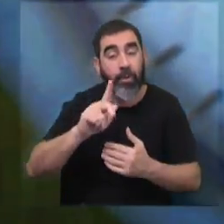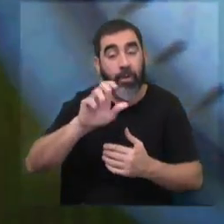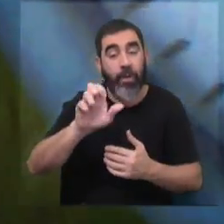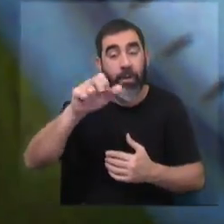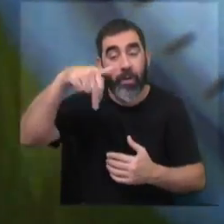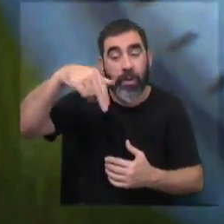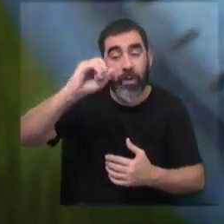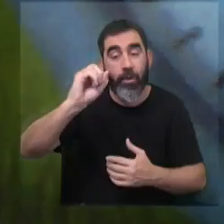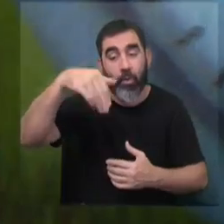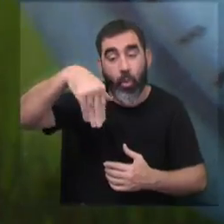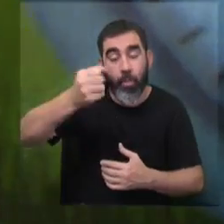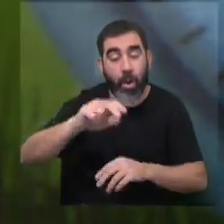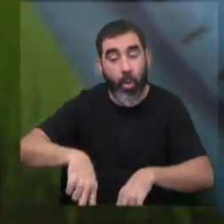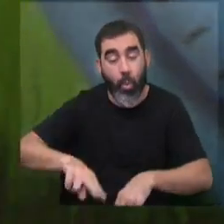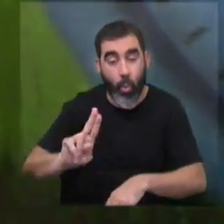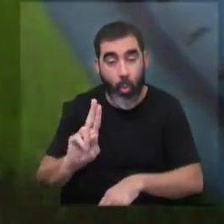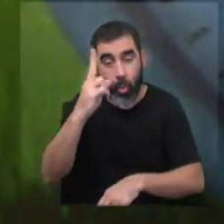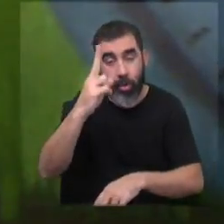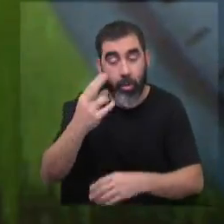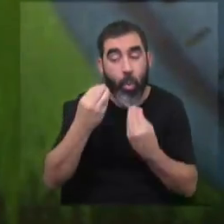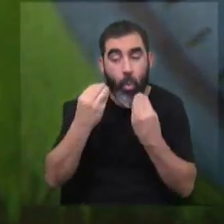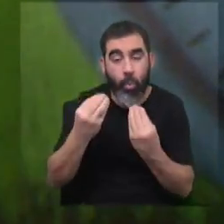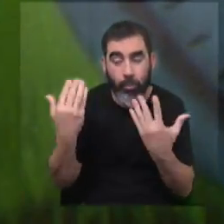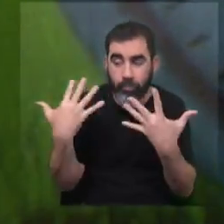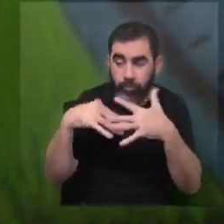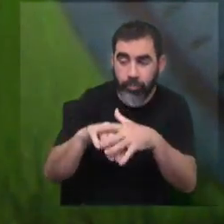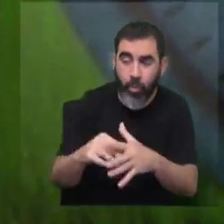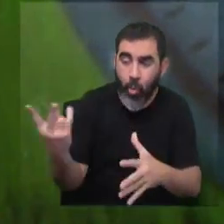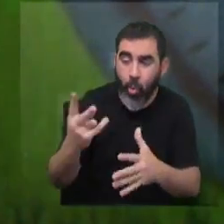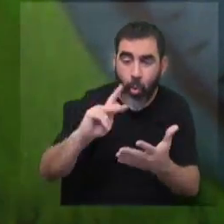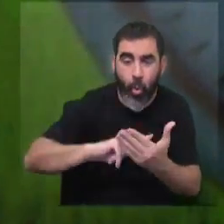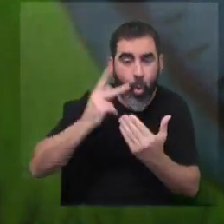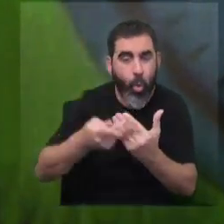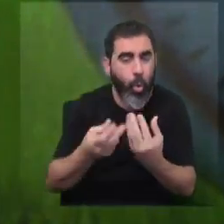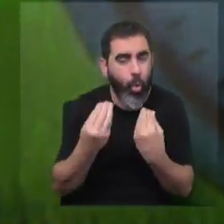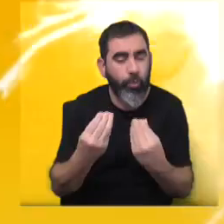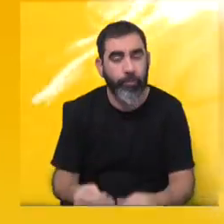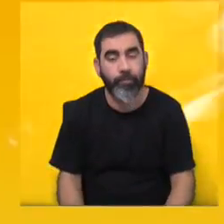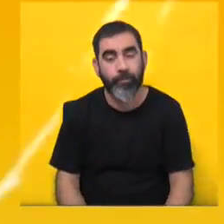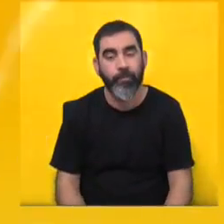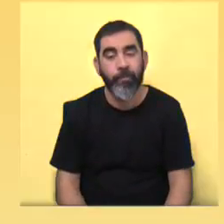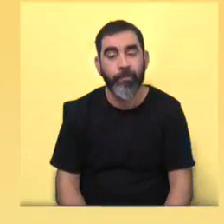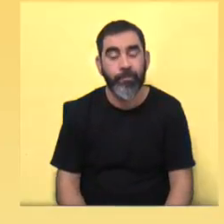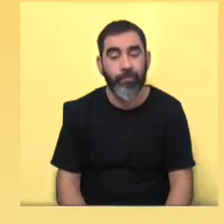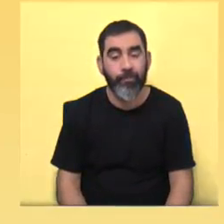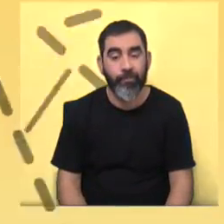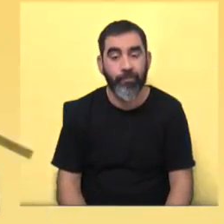¿Cómo interactúan la investigación en cronobiología y el proyecto Genoma Uruguayo? Lo vemos ahora.